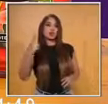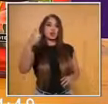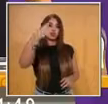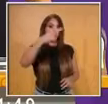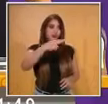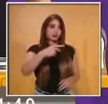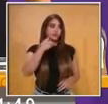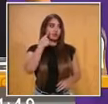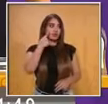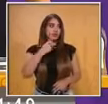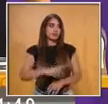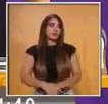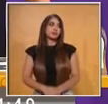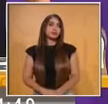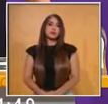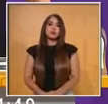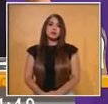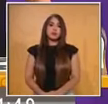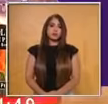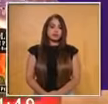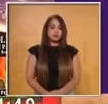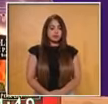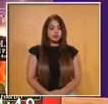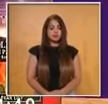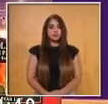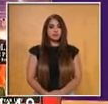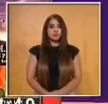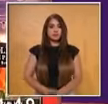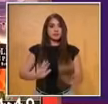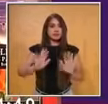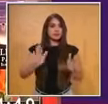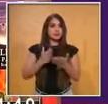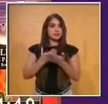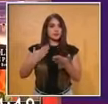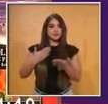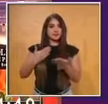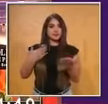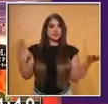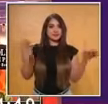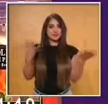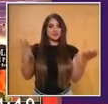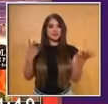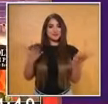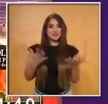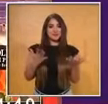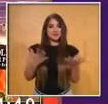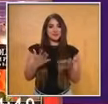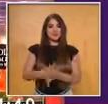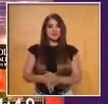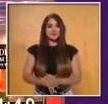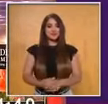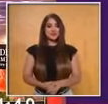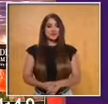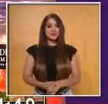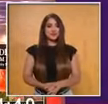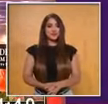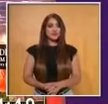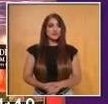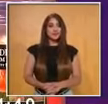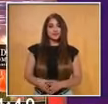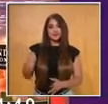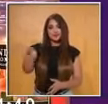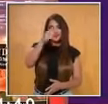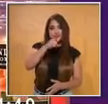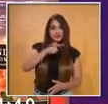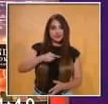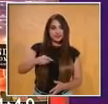Nosotros ya lo hicimos por cuestión de tiempo. y esto es lo que tú vas a hacer. Tu círculo lo vas a recortar.